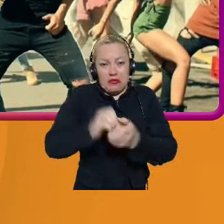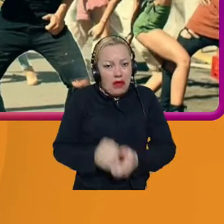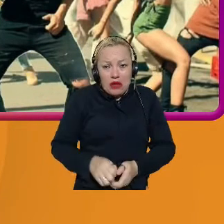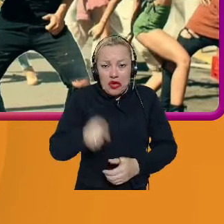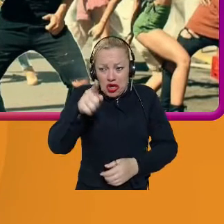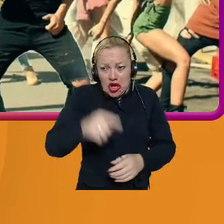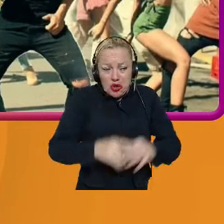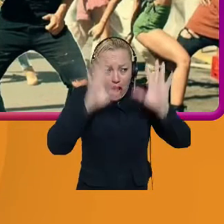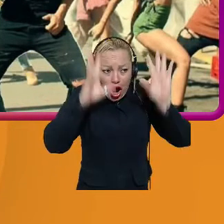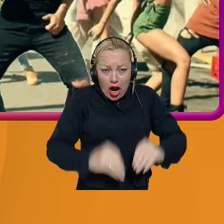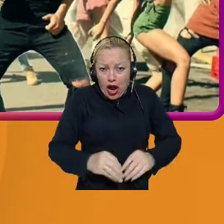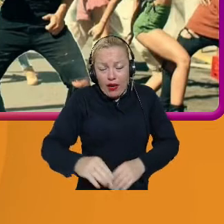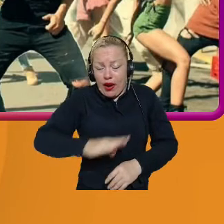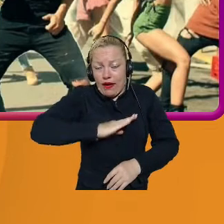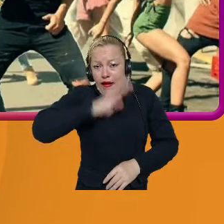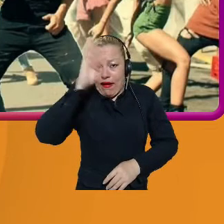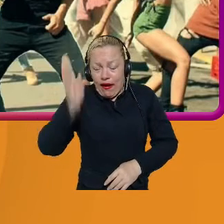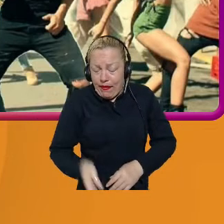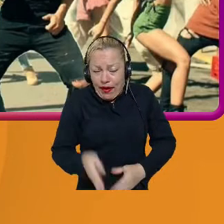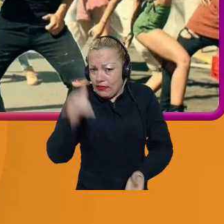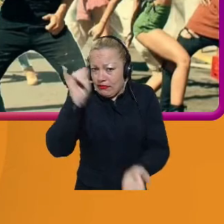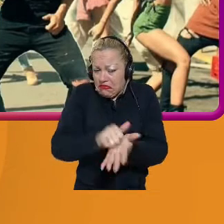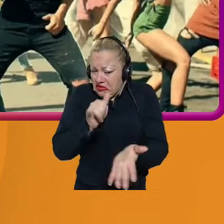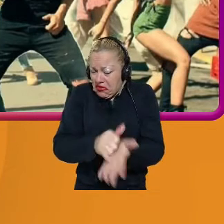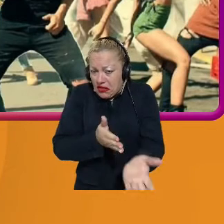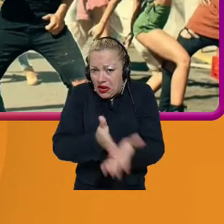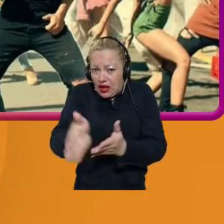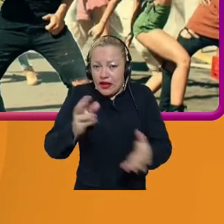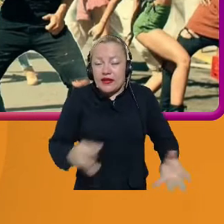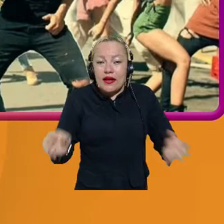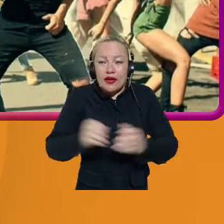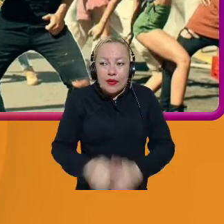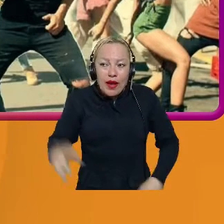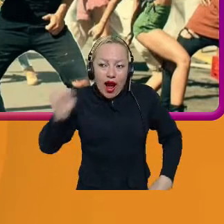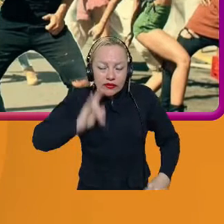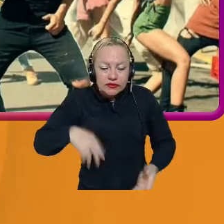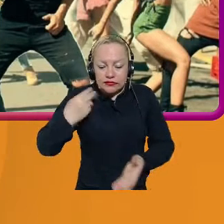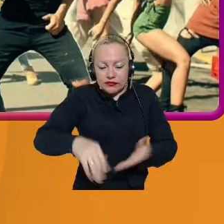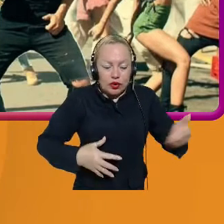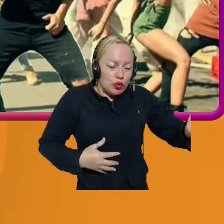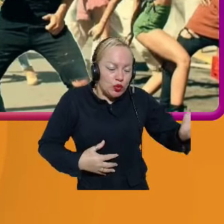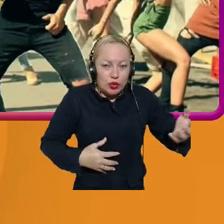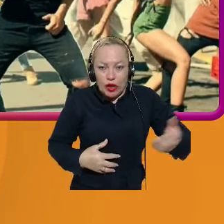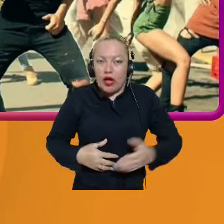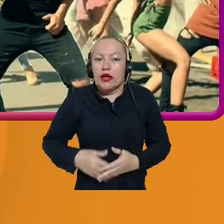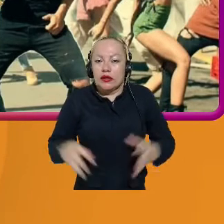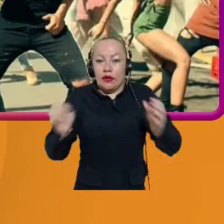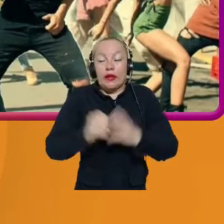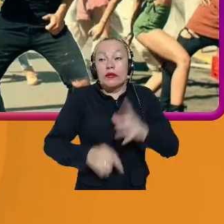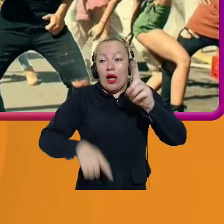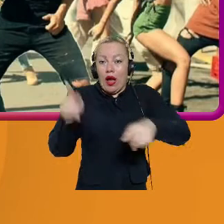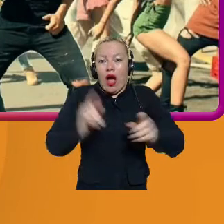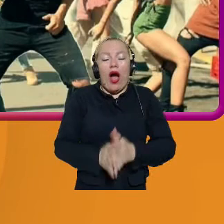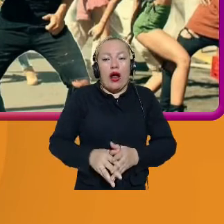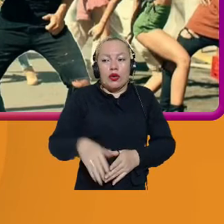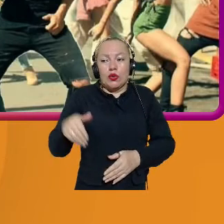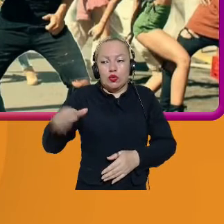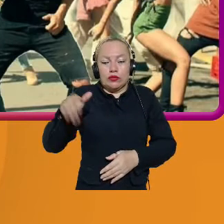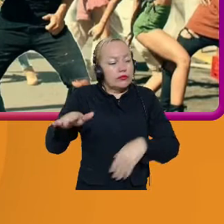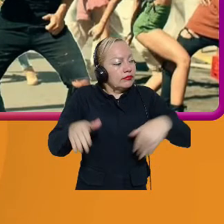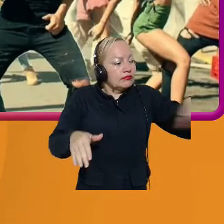vaya, no creo. Fue un género que vino, se impuso y se quedó y desplazó a varios. Uf. Por